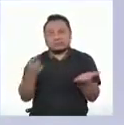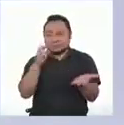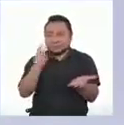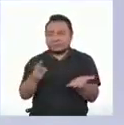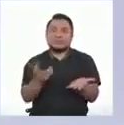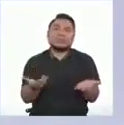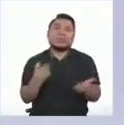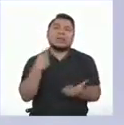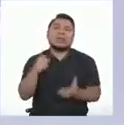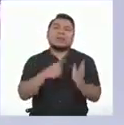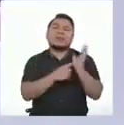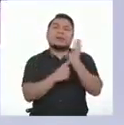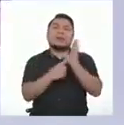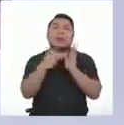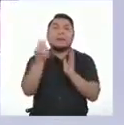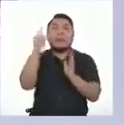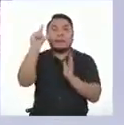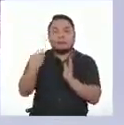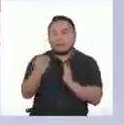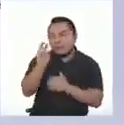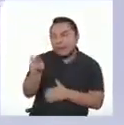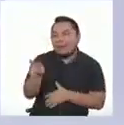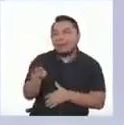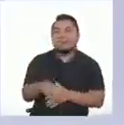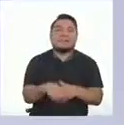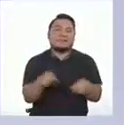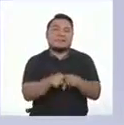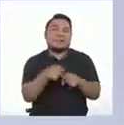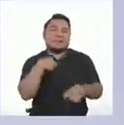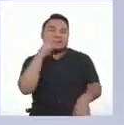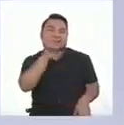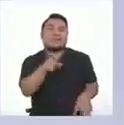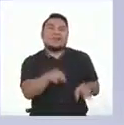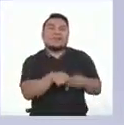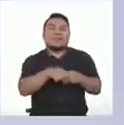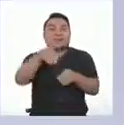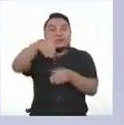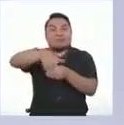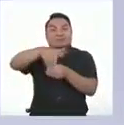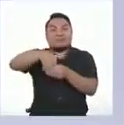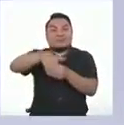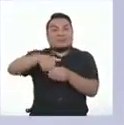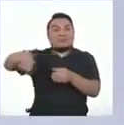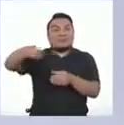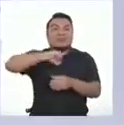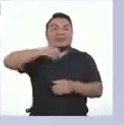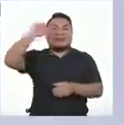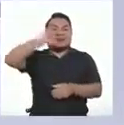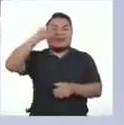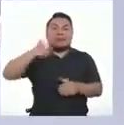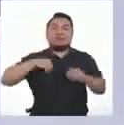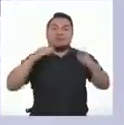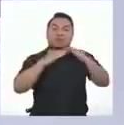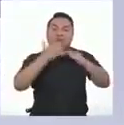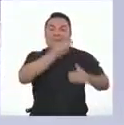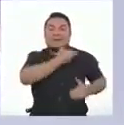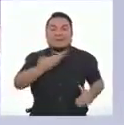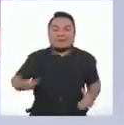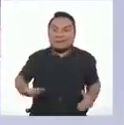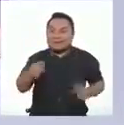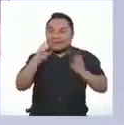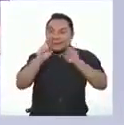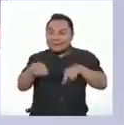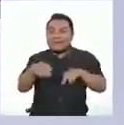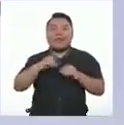generalmente cuando promocionan descuentos. Y también los he visto mucho en épocas de elecciones presidenciales o municipales, cuando anuncian los resultados de